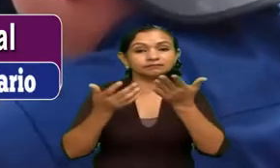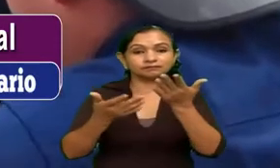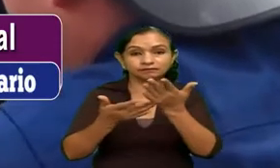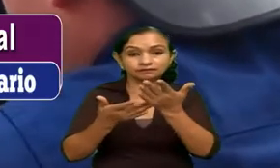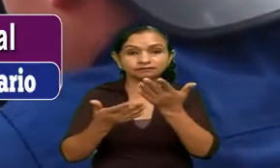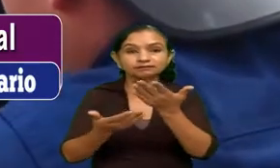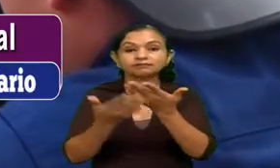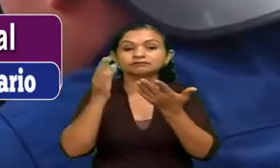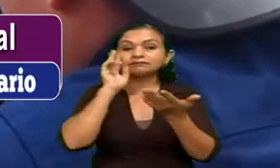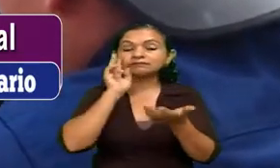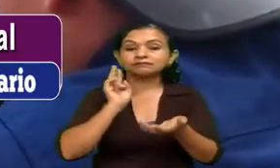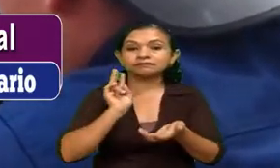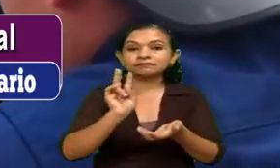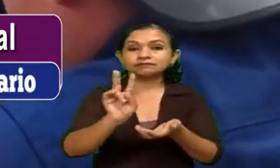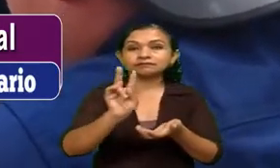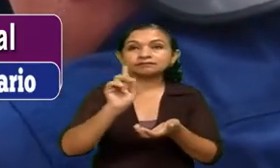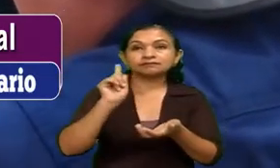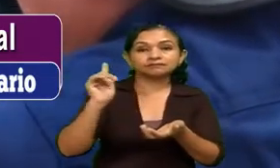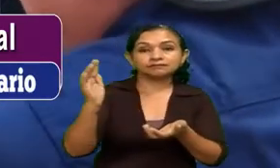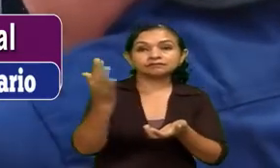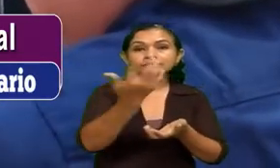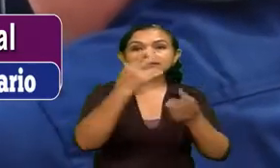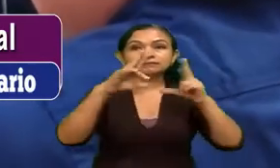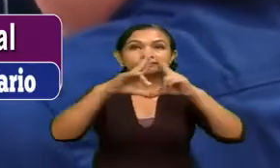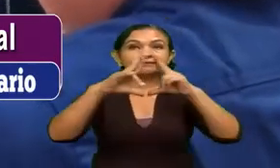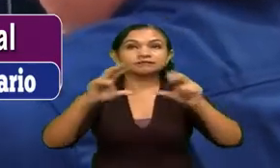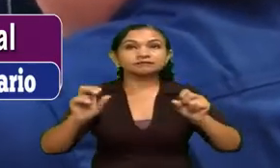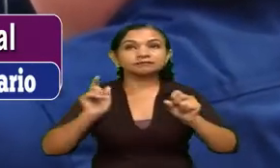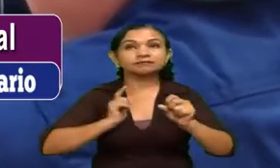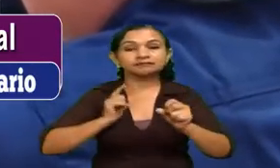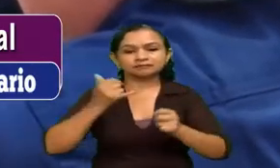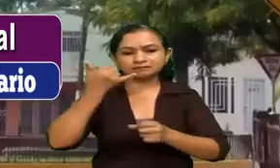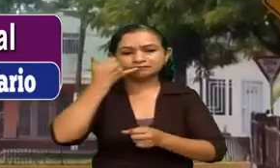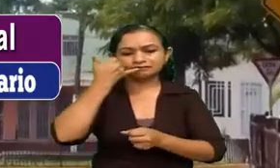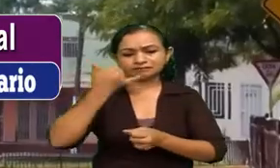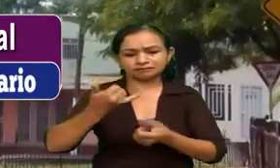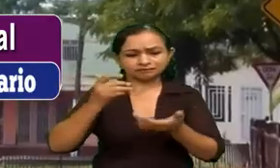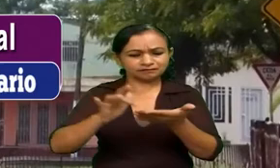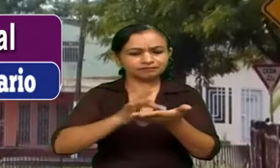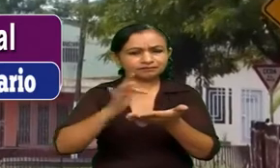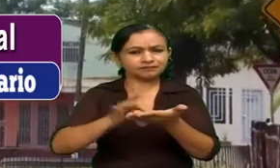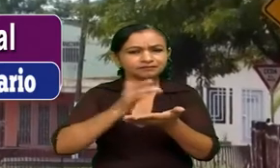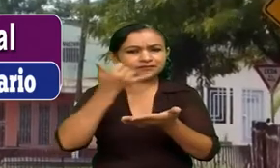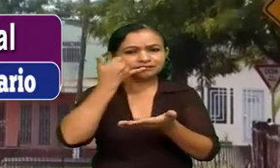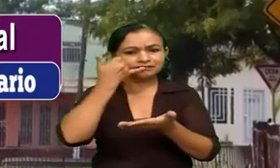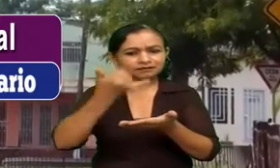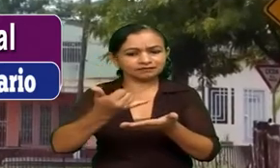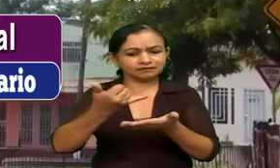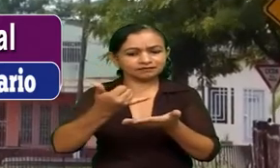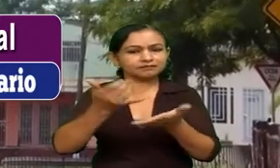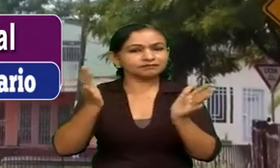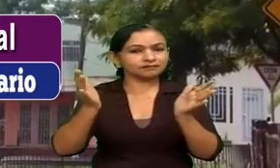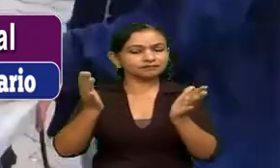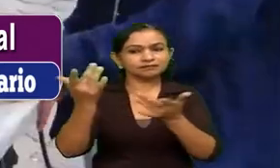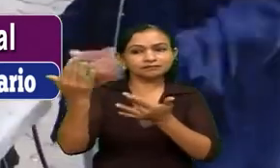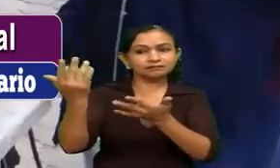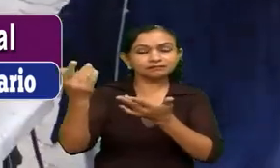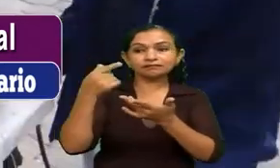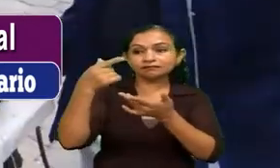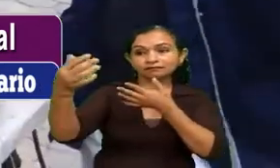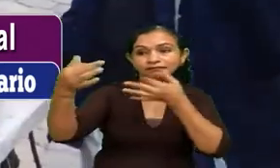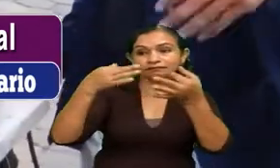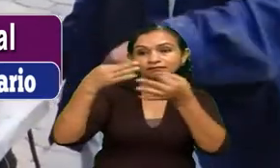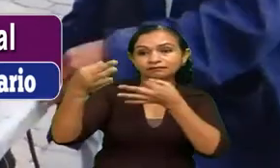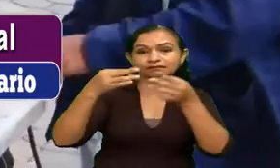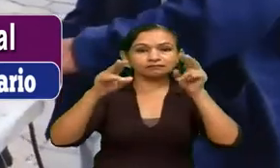Hoy vemos que todos los nicaragüenses tienen celulares y hoy no esperan que vos les expliques